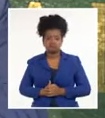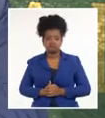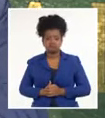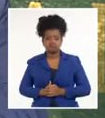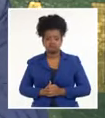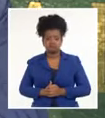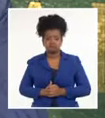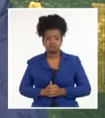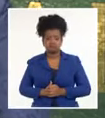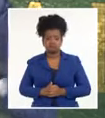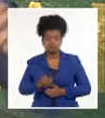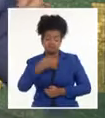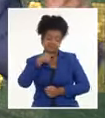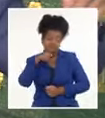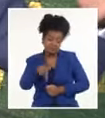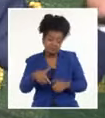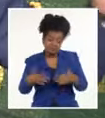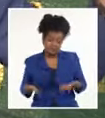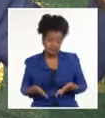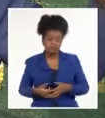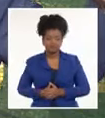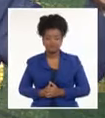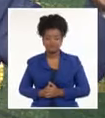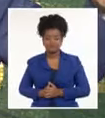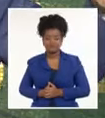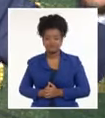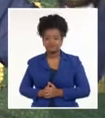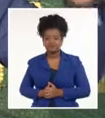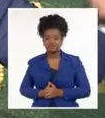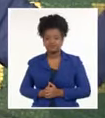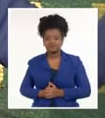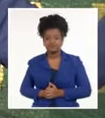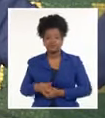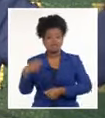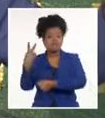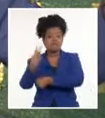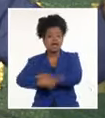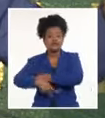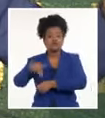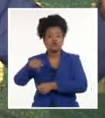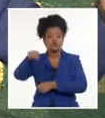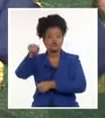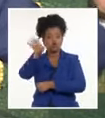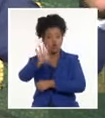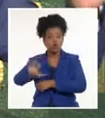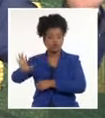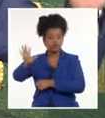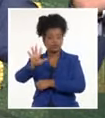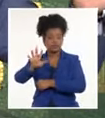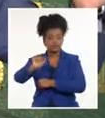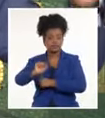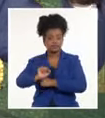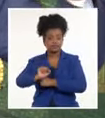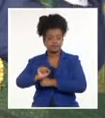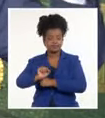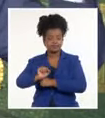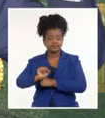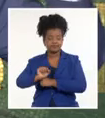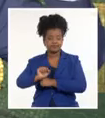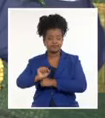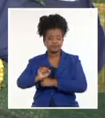Les voy a dar un ejemplo. Mientras países del norte, o dos ejemplos más bien, mientras países del norte